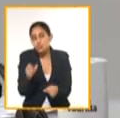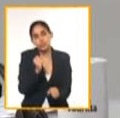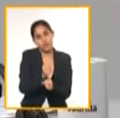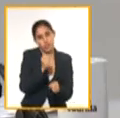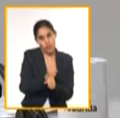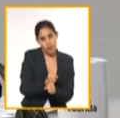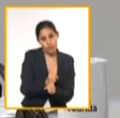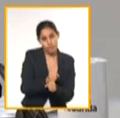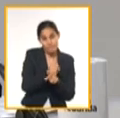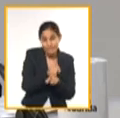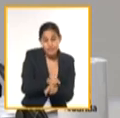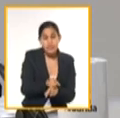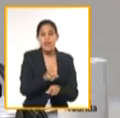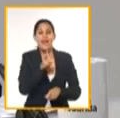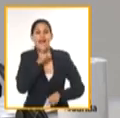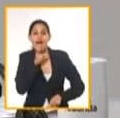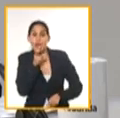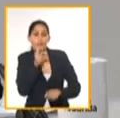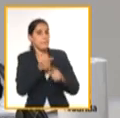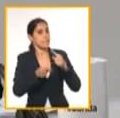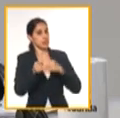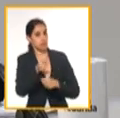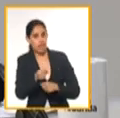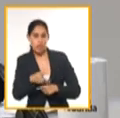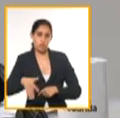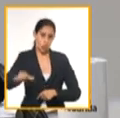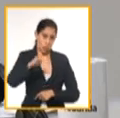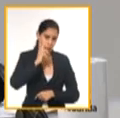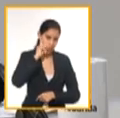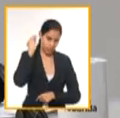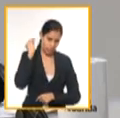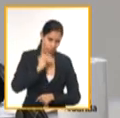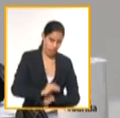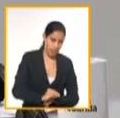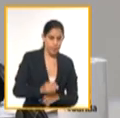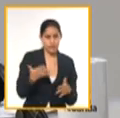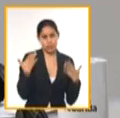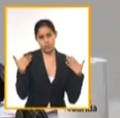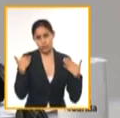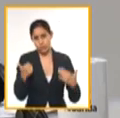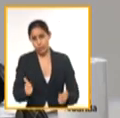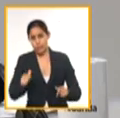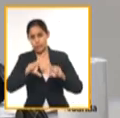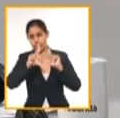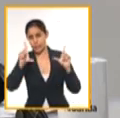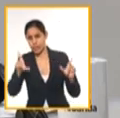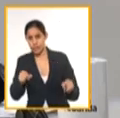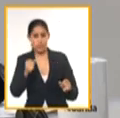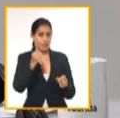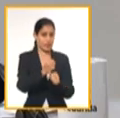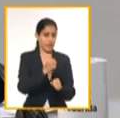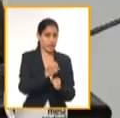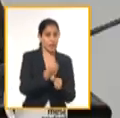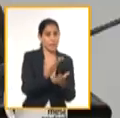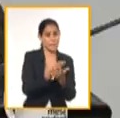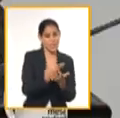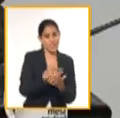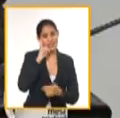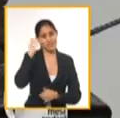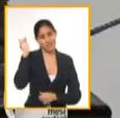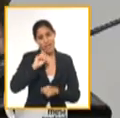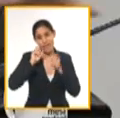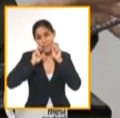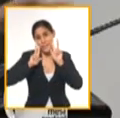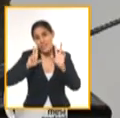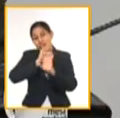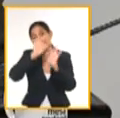es prioridad para la dirección del país, para el Estado, porque se sabe lo que representa en el caso de la calidad de vida de las personas. Sí, hay como en todo